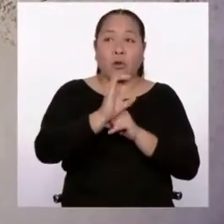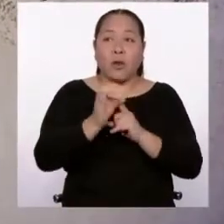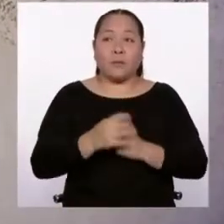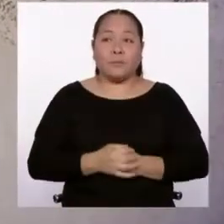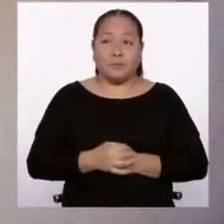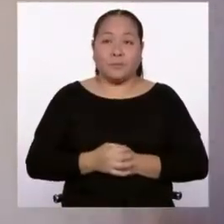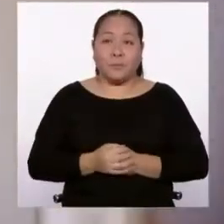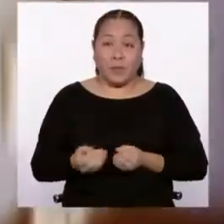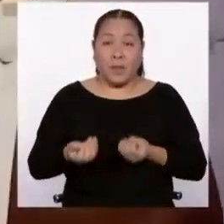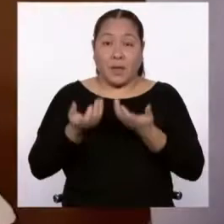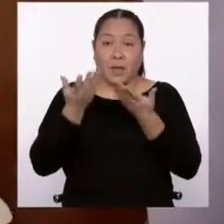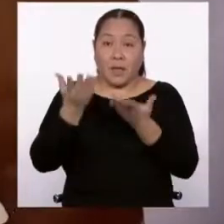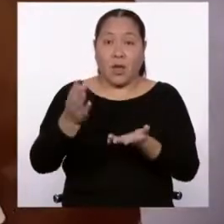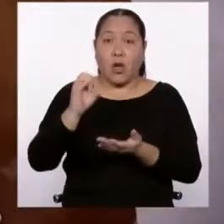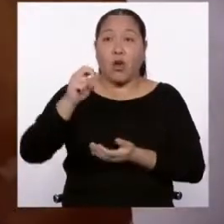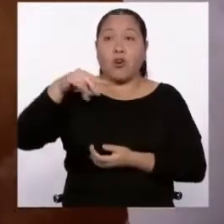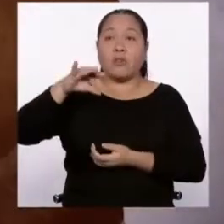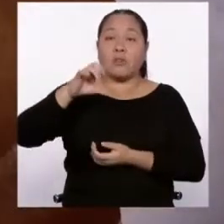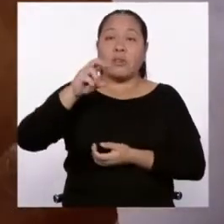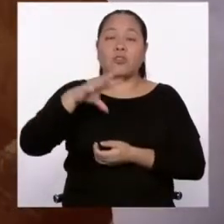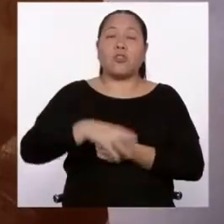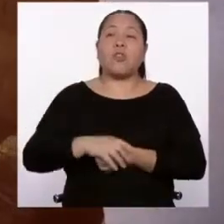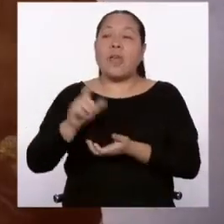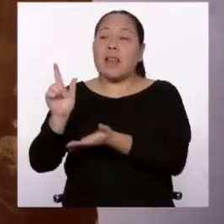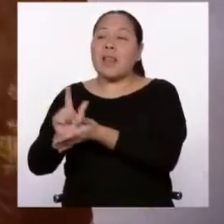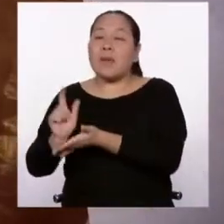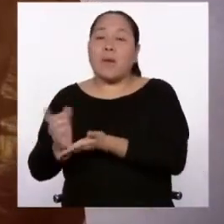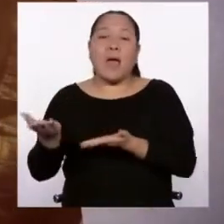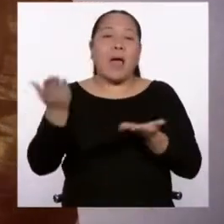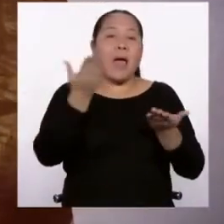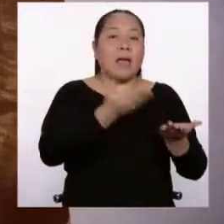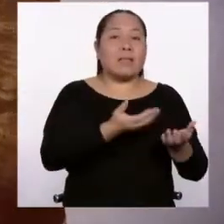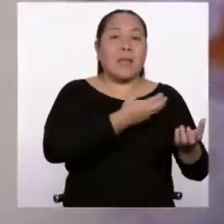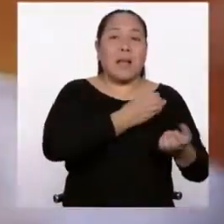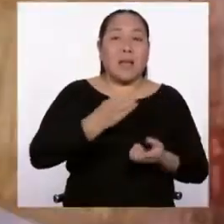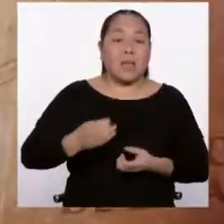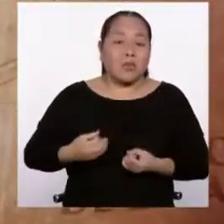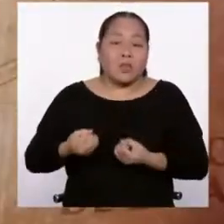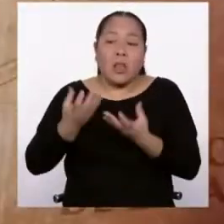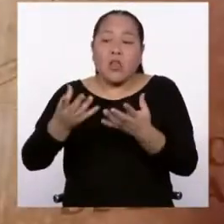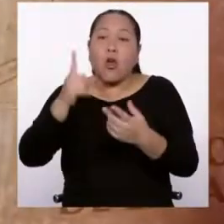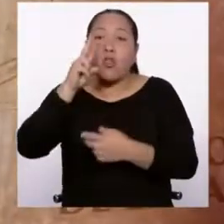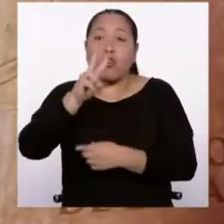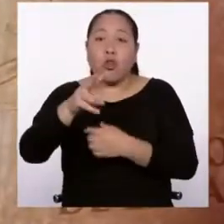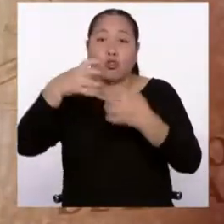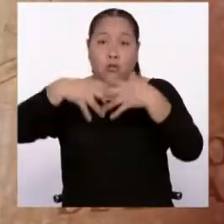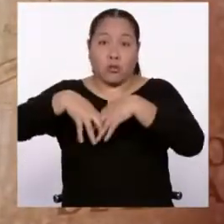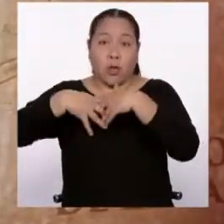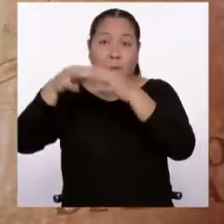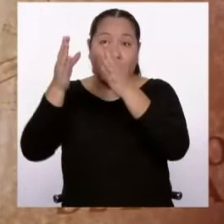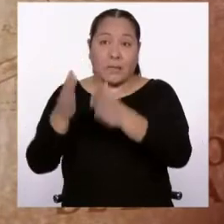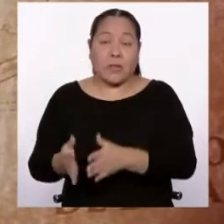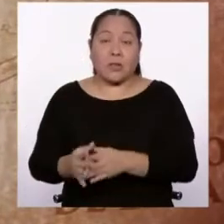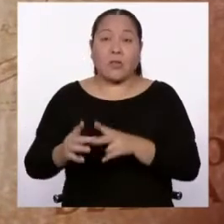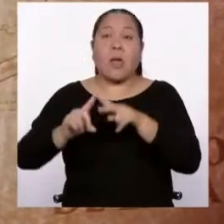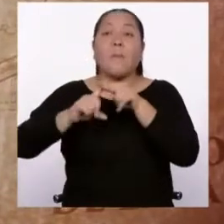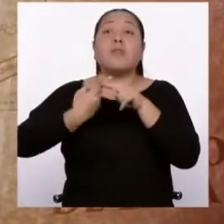La concesión del ferrocarril Lima-Callao le fue otorgada a dos empresarios locales. Se inauguró